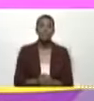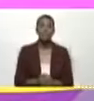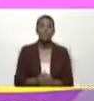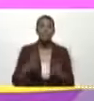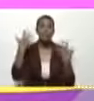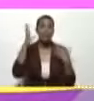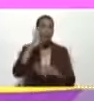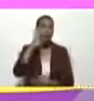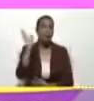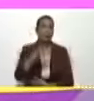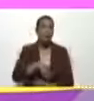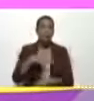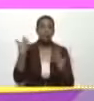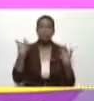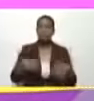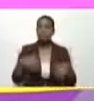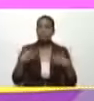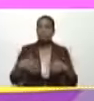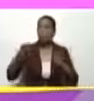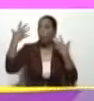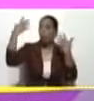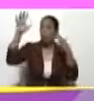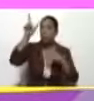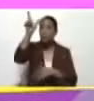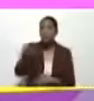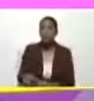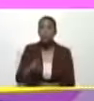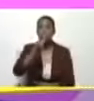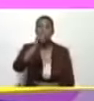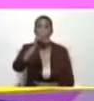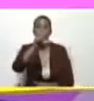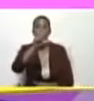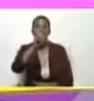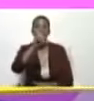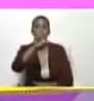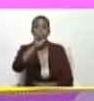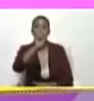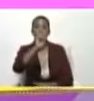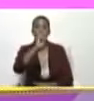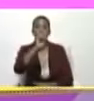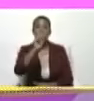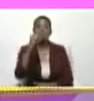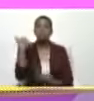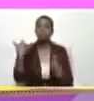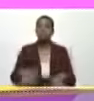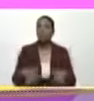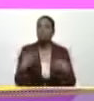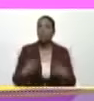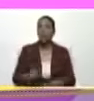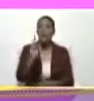naguara vamos un aplauso a Luis Ángel vale 20 en